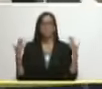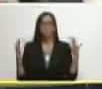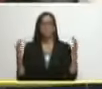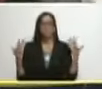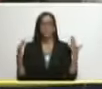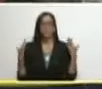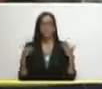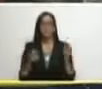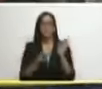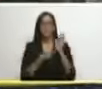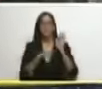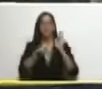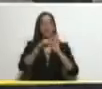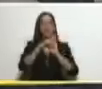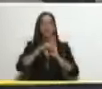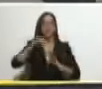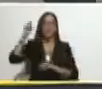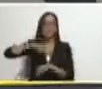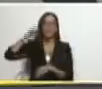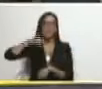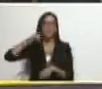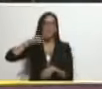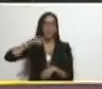Es un artículo necesario.